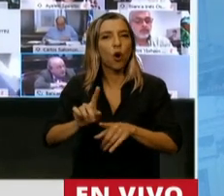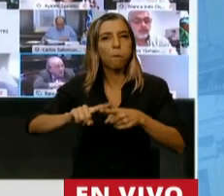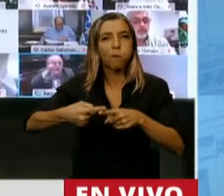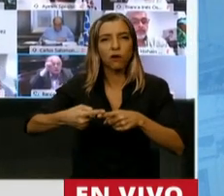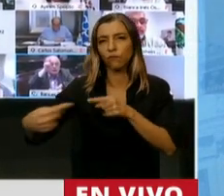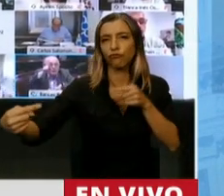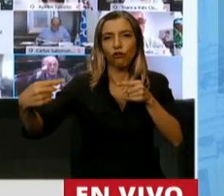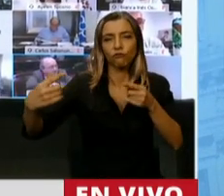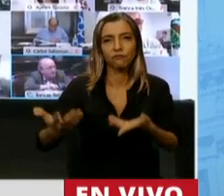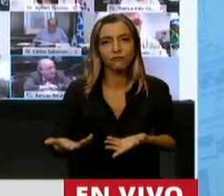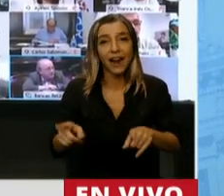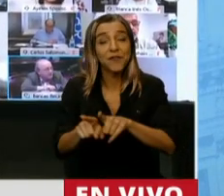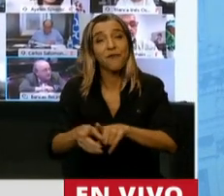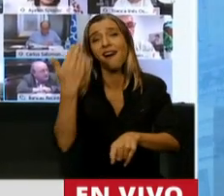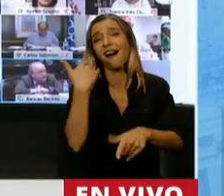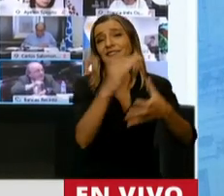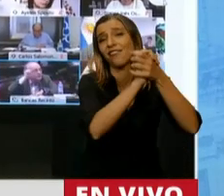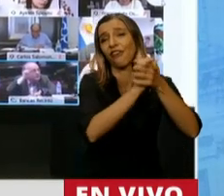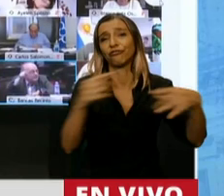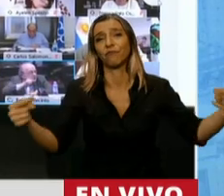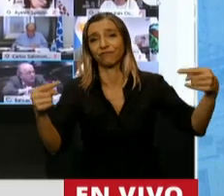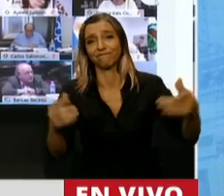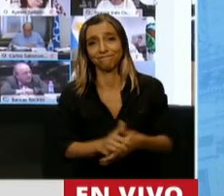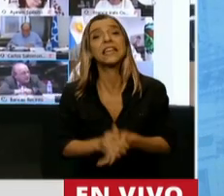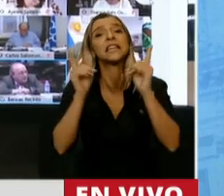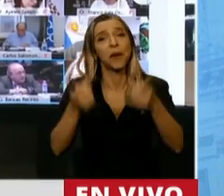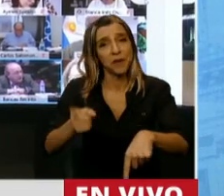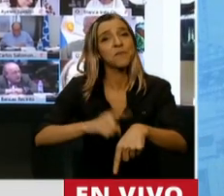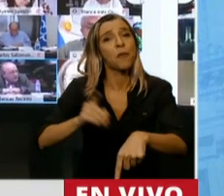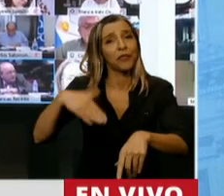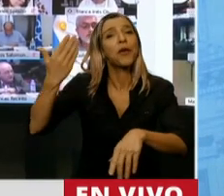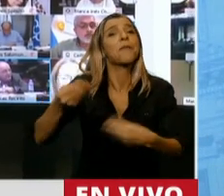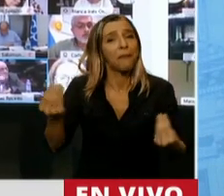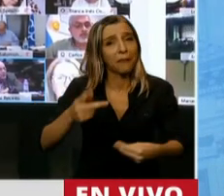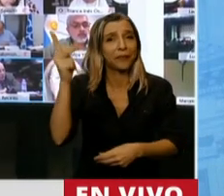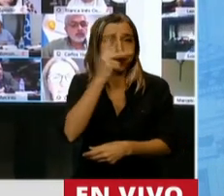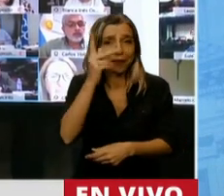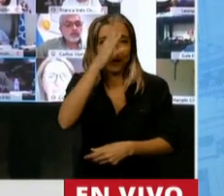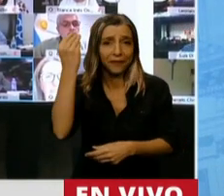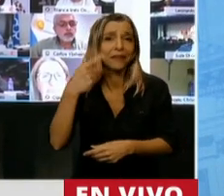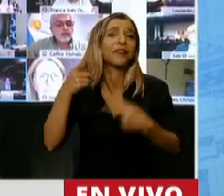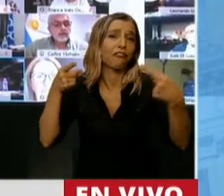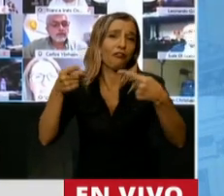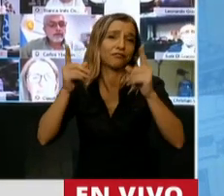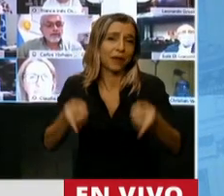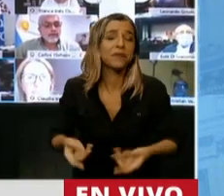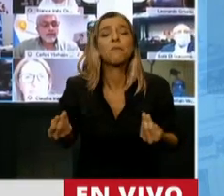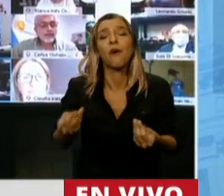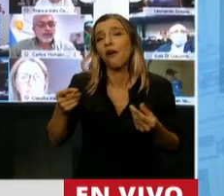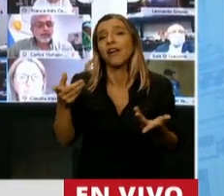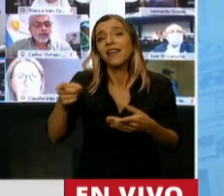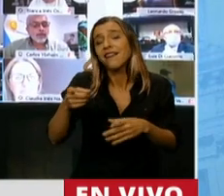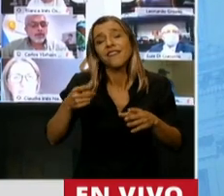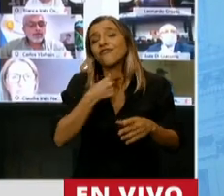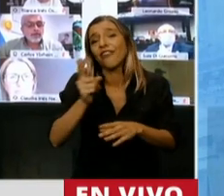enemigos de Alfonsín, pero también fueron enemigos de Néstor y de Cristina, porque son enemigos de la participación popular, porque son enemigos de